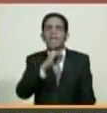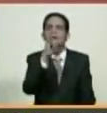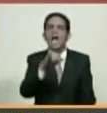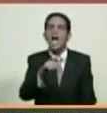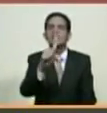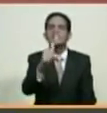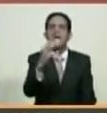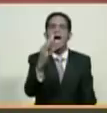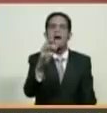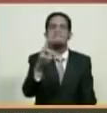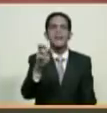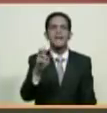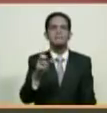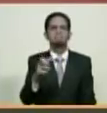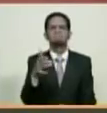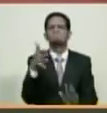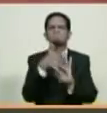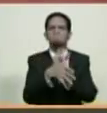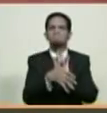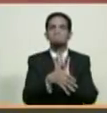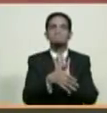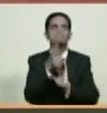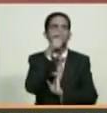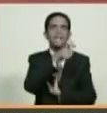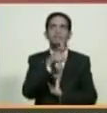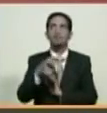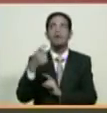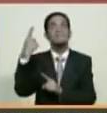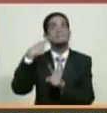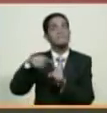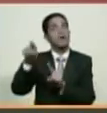miles de ecuatorianos y peruanos que atraviesan